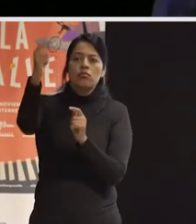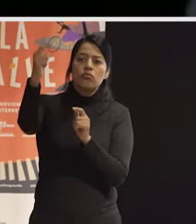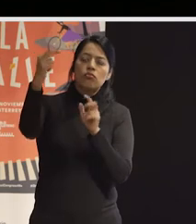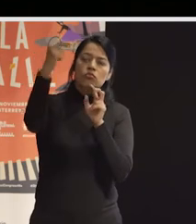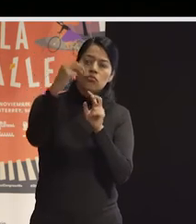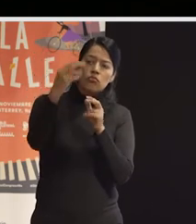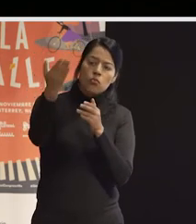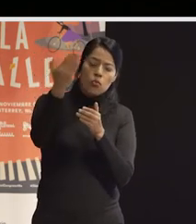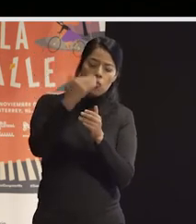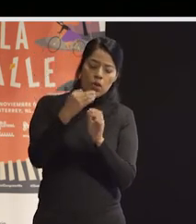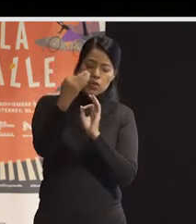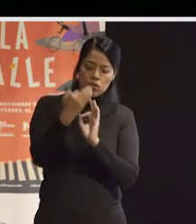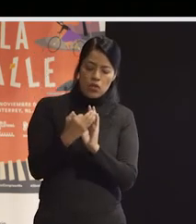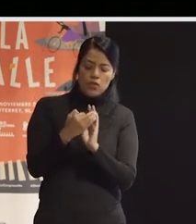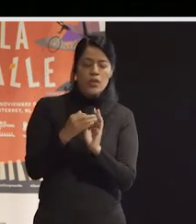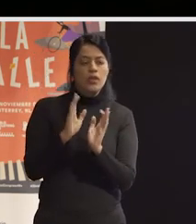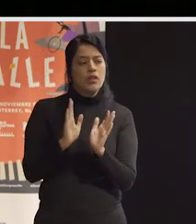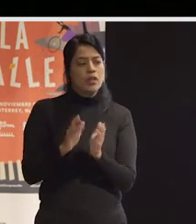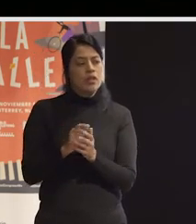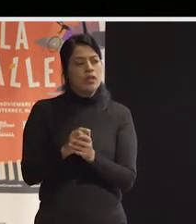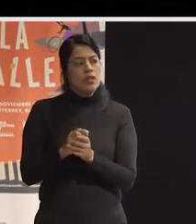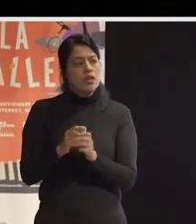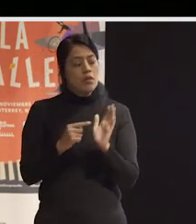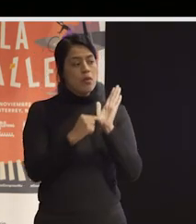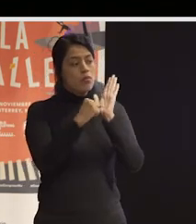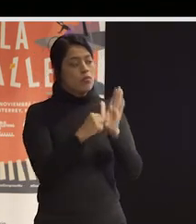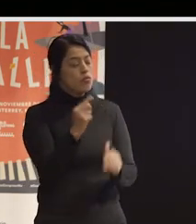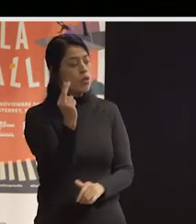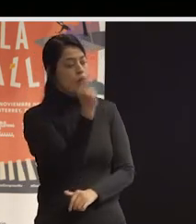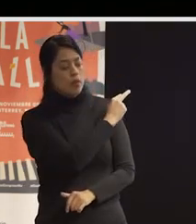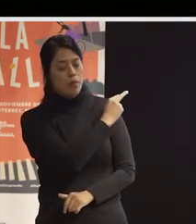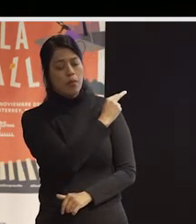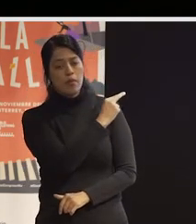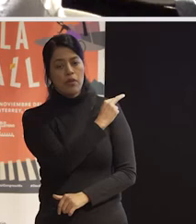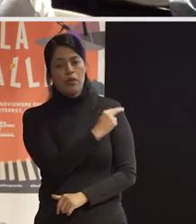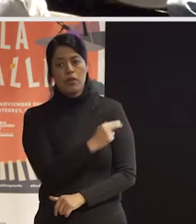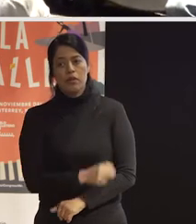adelante y vamos a pasar la pantalla y esto